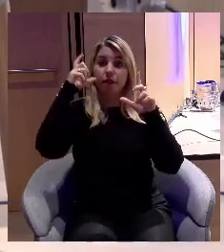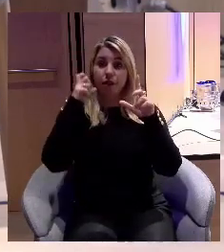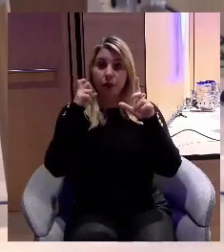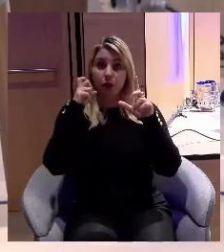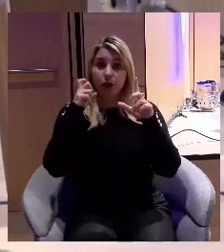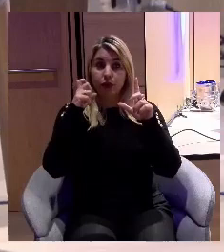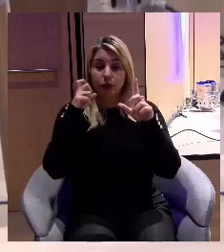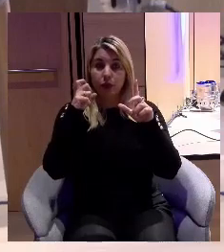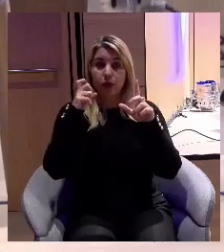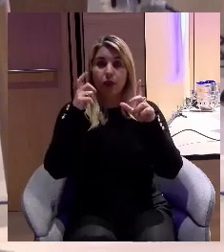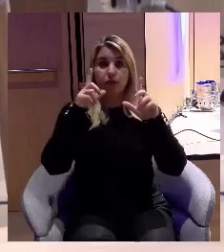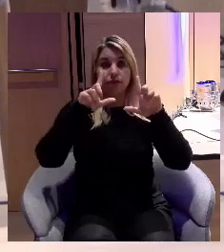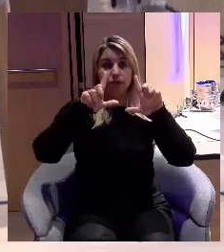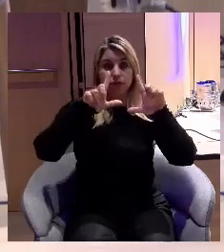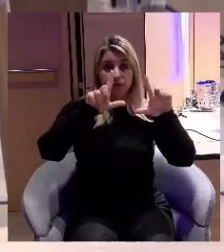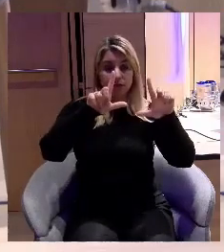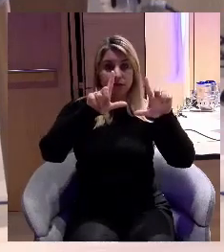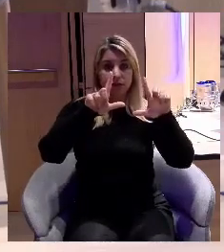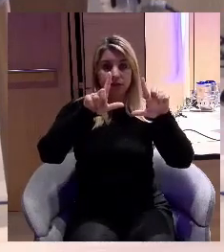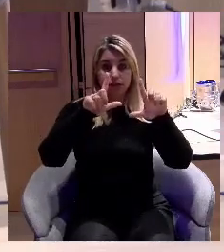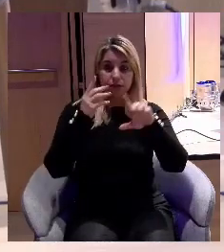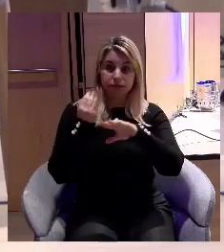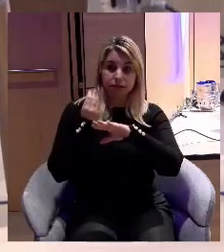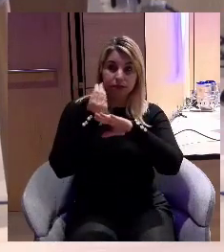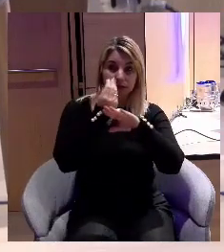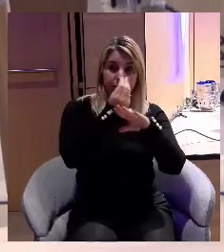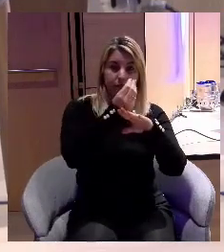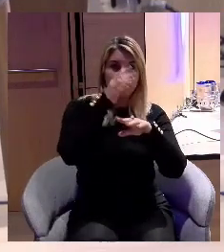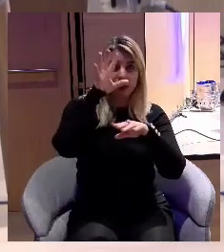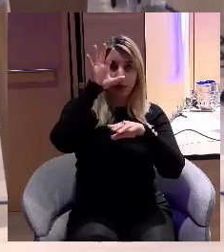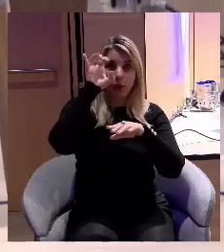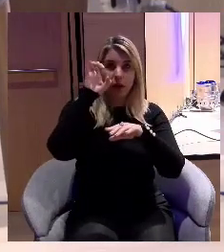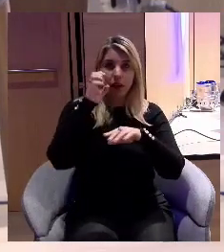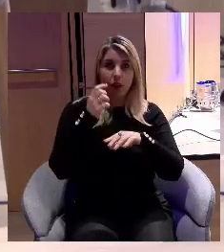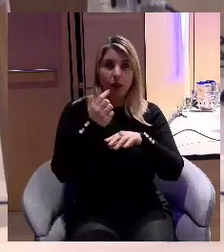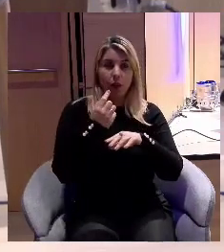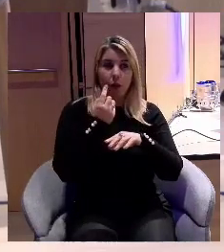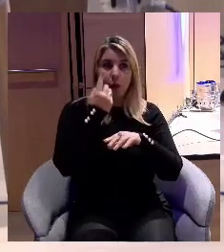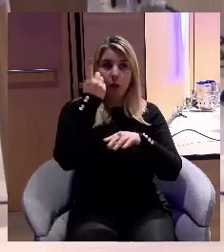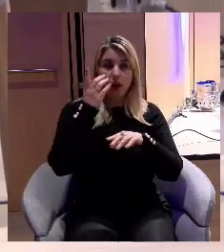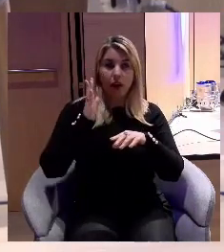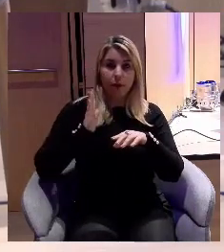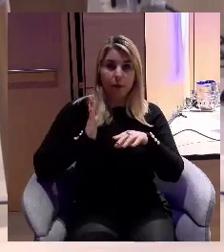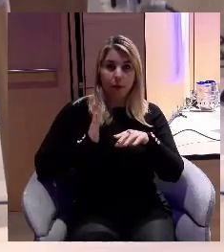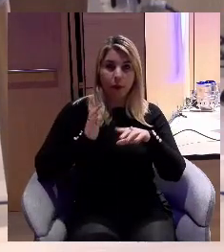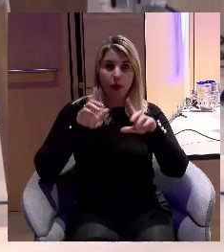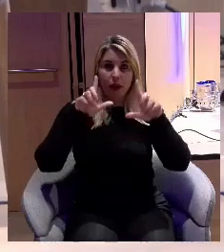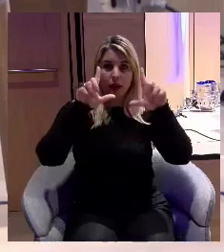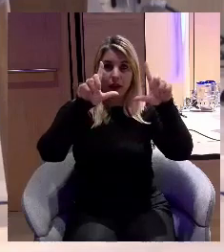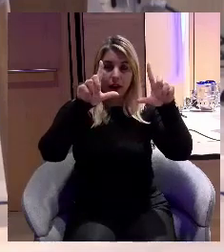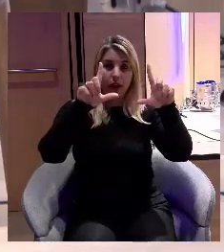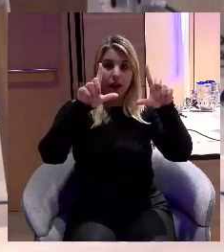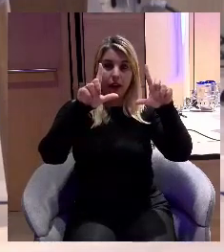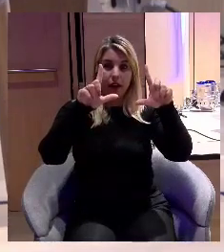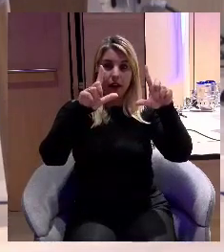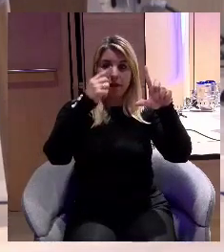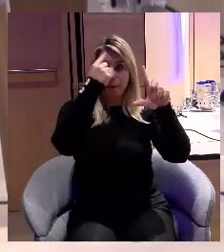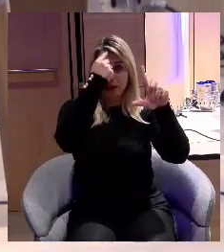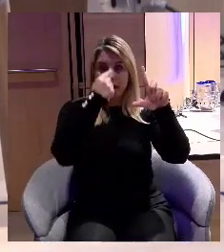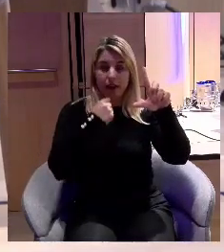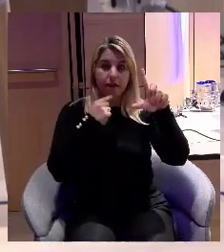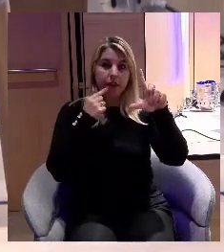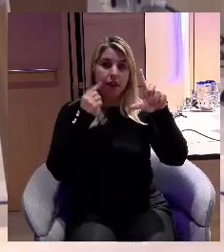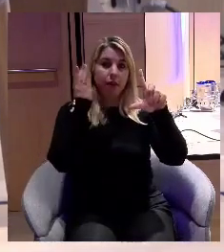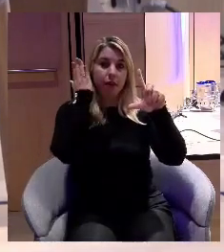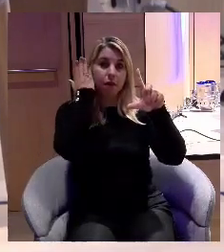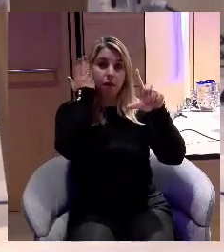estuve chequeando, que era una que es una candidata que tiene su foto de perfil en Facebook, que es la única